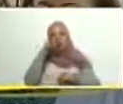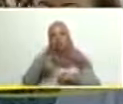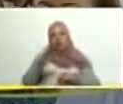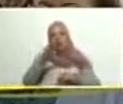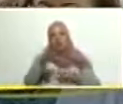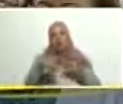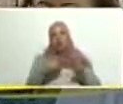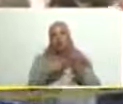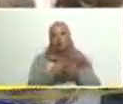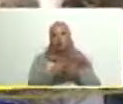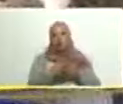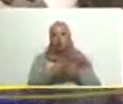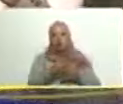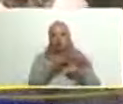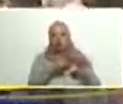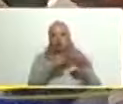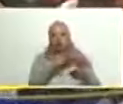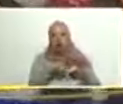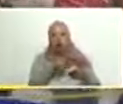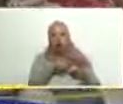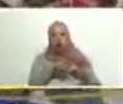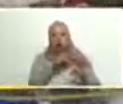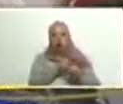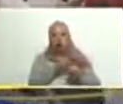brillo, la organización.